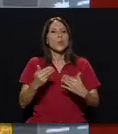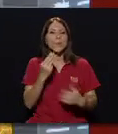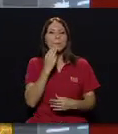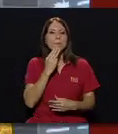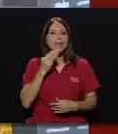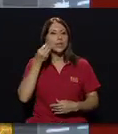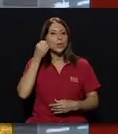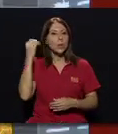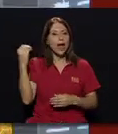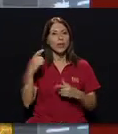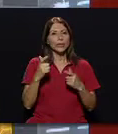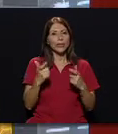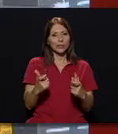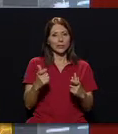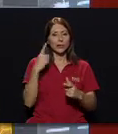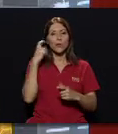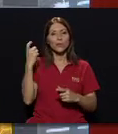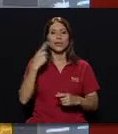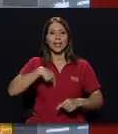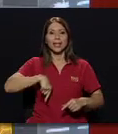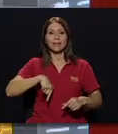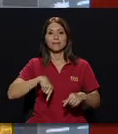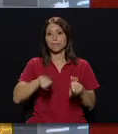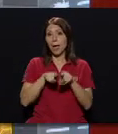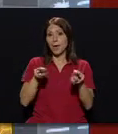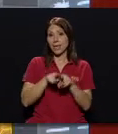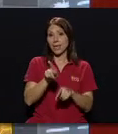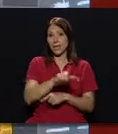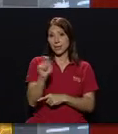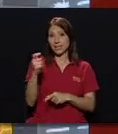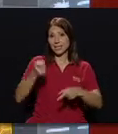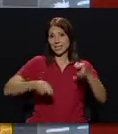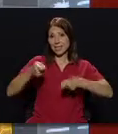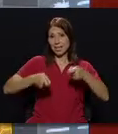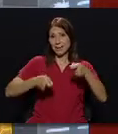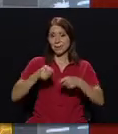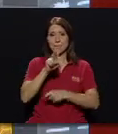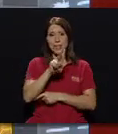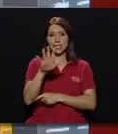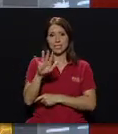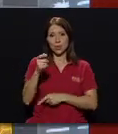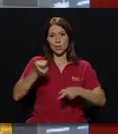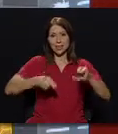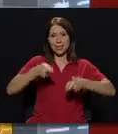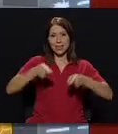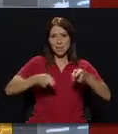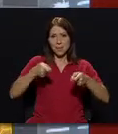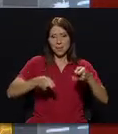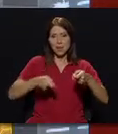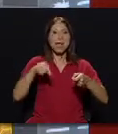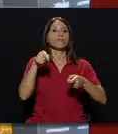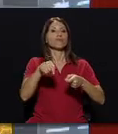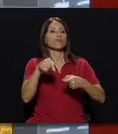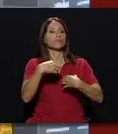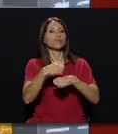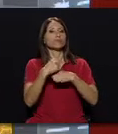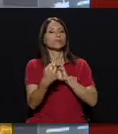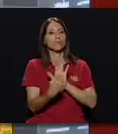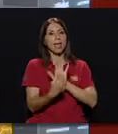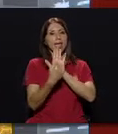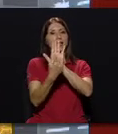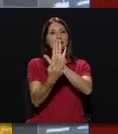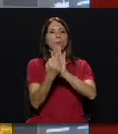de la miel dorado tesoro, porque también en el mes de septiembre, precisamente el 25 de septiembre, va a tener